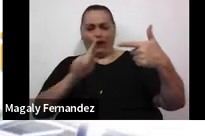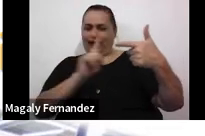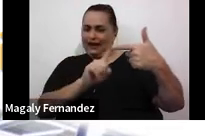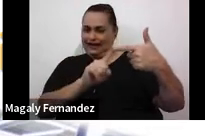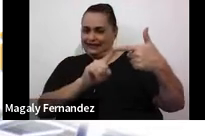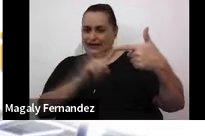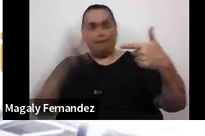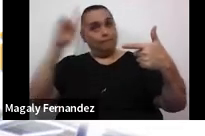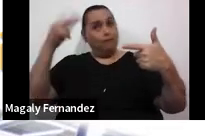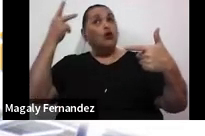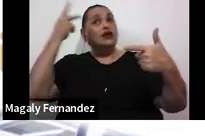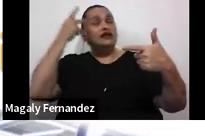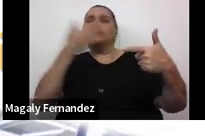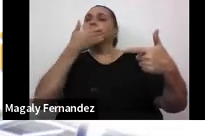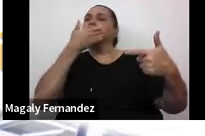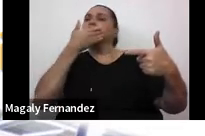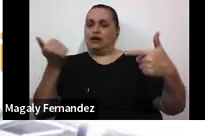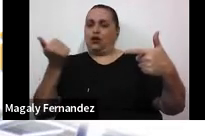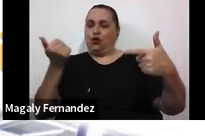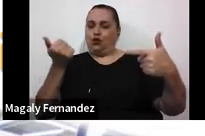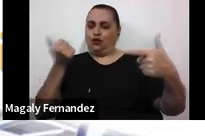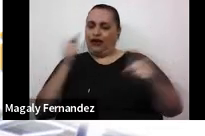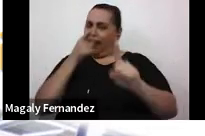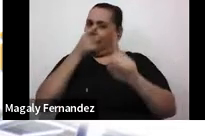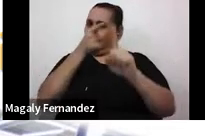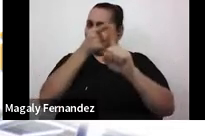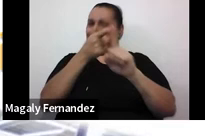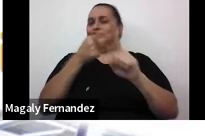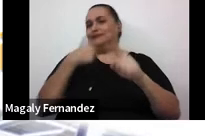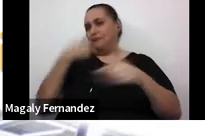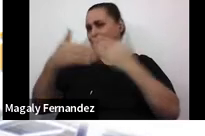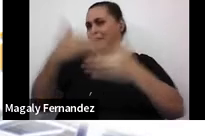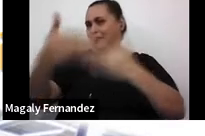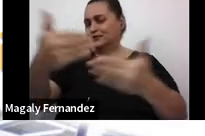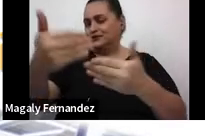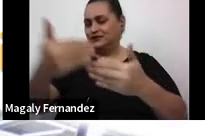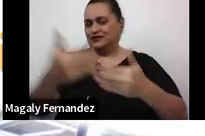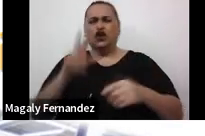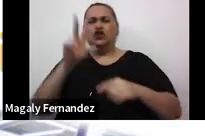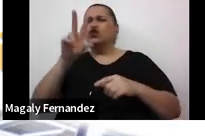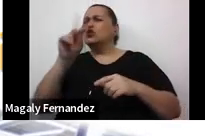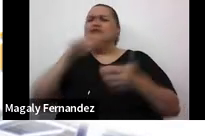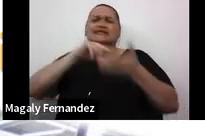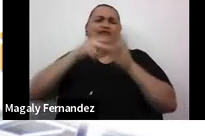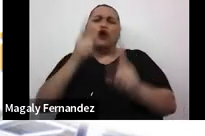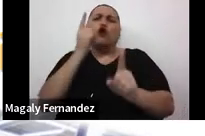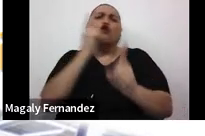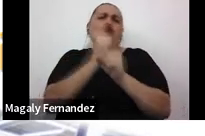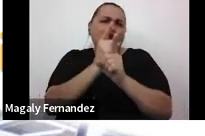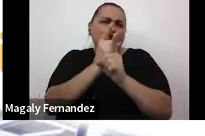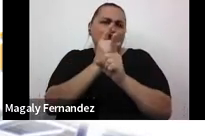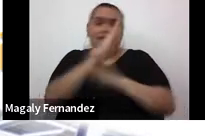políticamente mejor y bueno ya sea ya vamos afortunadamente y no es que sea el correcto vean Esto está en evolución